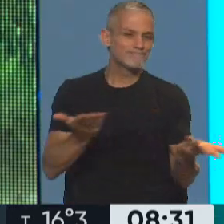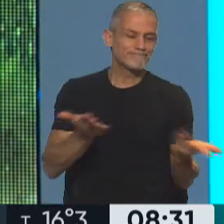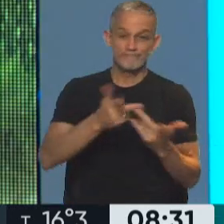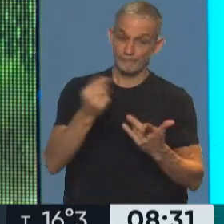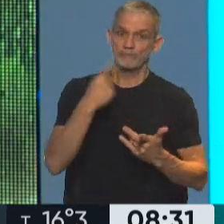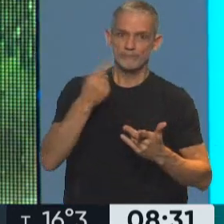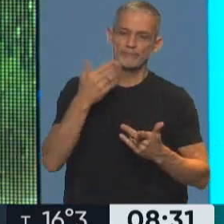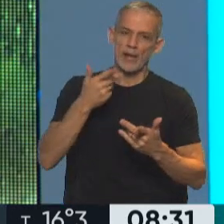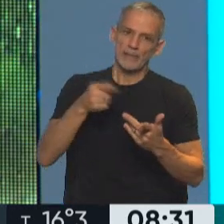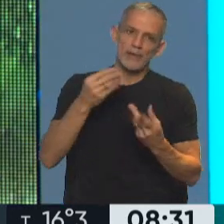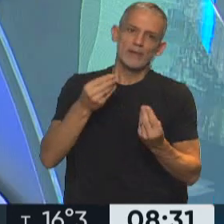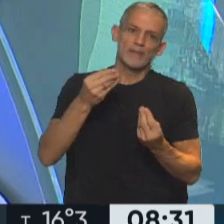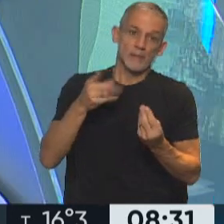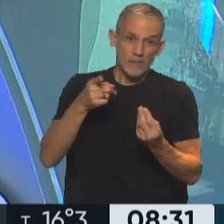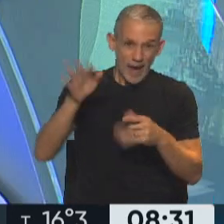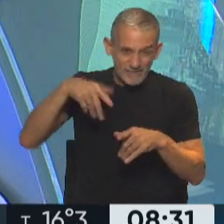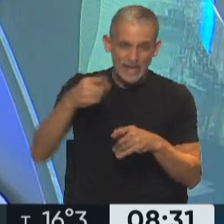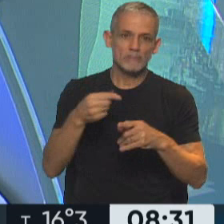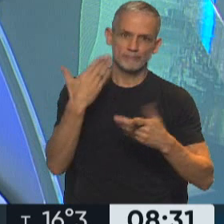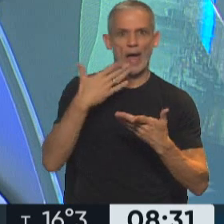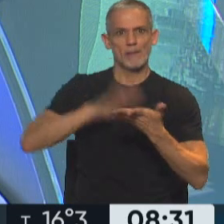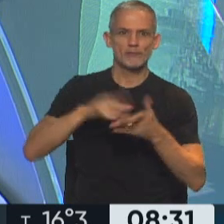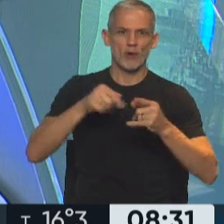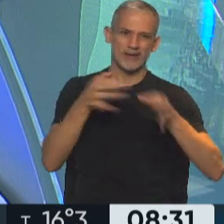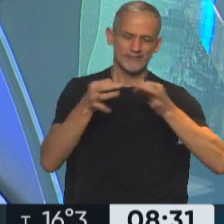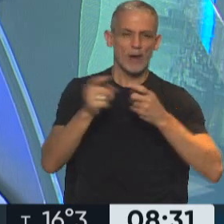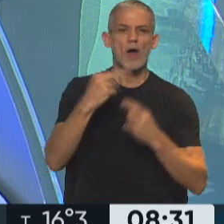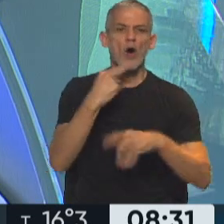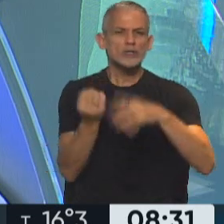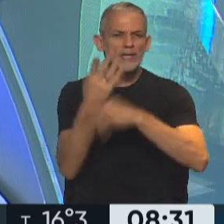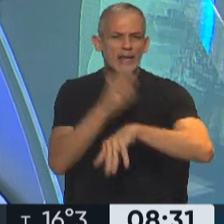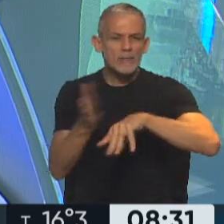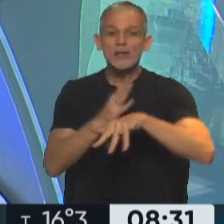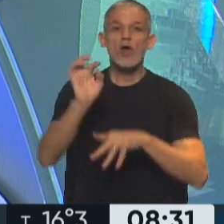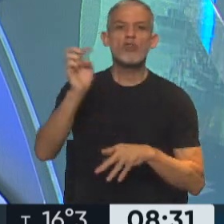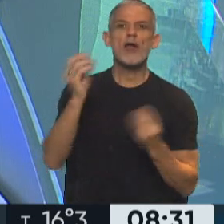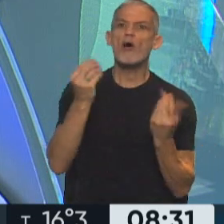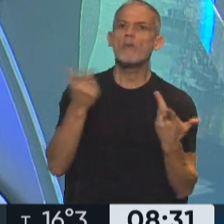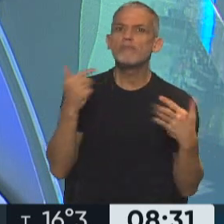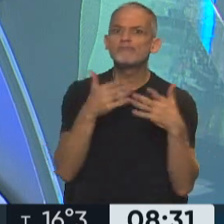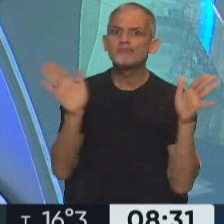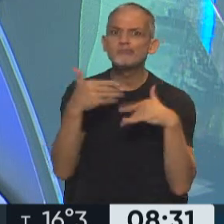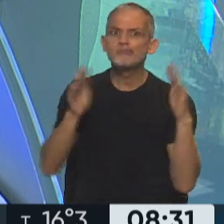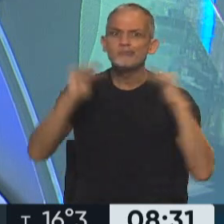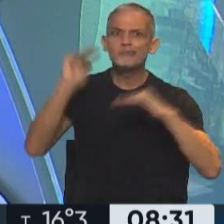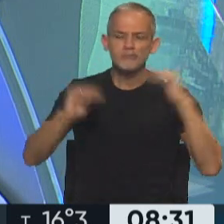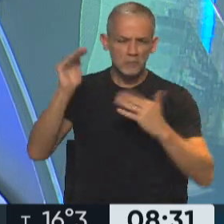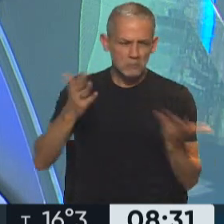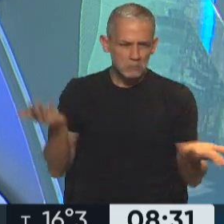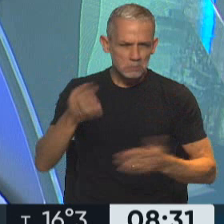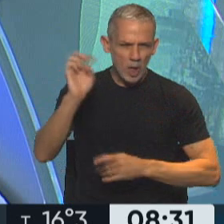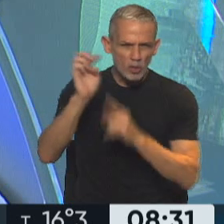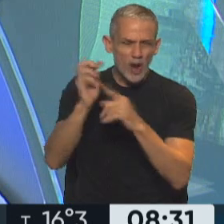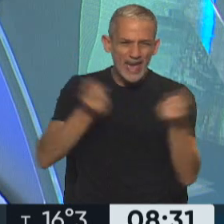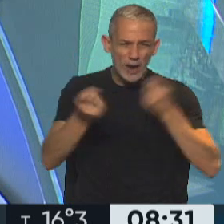hablando de este tema y generan una incertidumbre para saber a las 11 de la mañana cómo abre el dólar, un dólar que no afecta en nada a